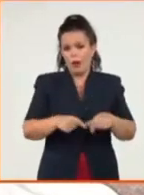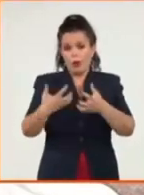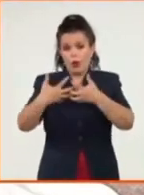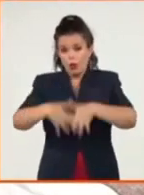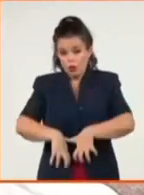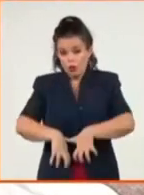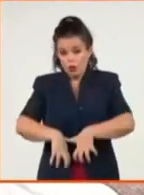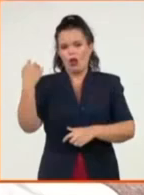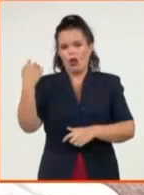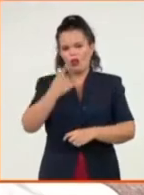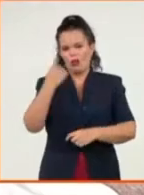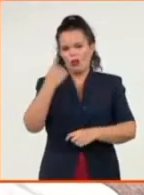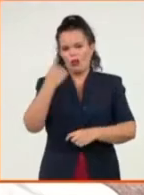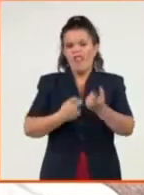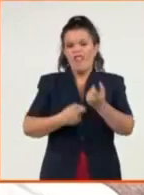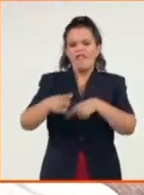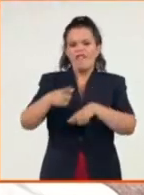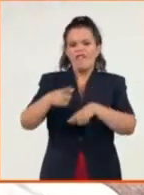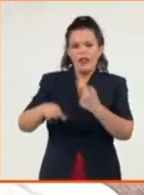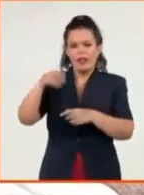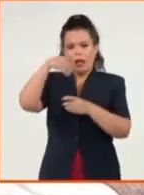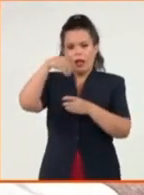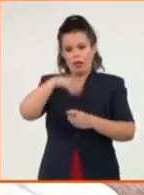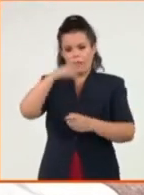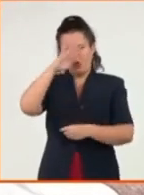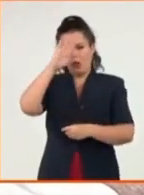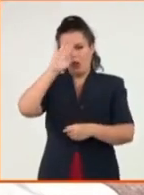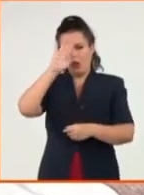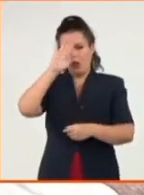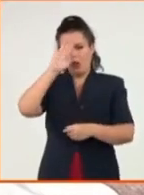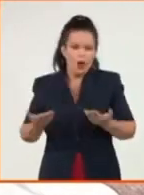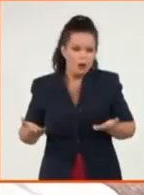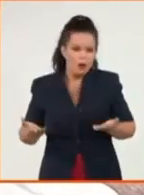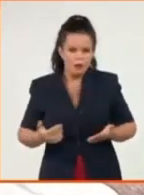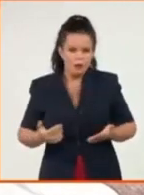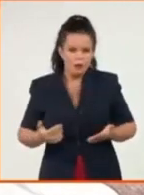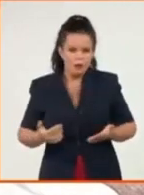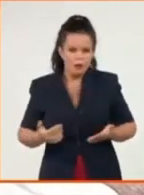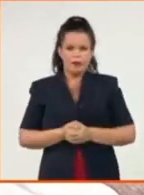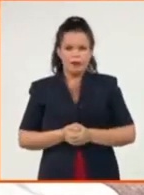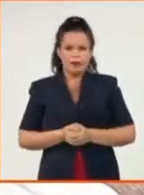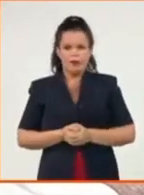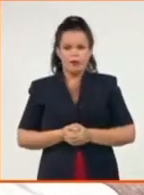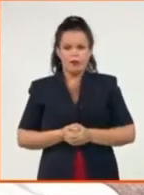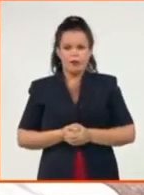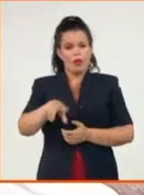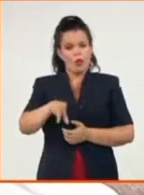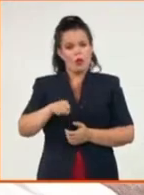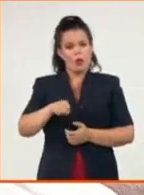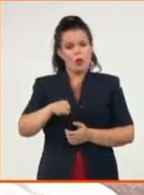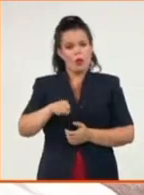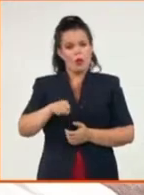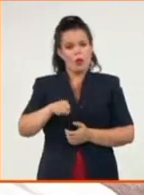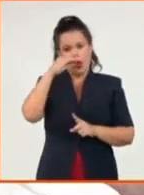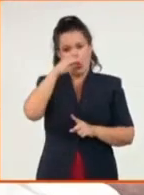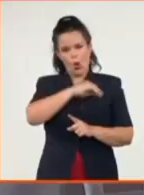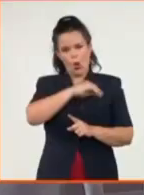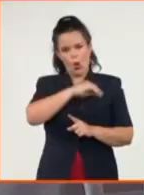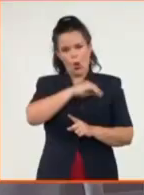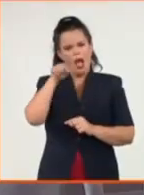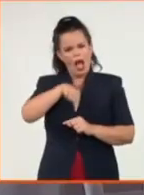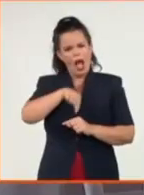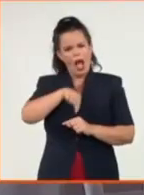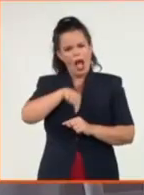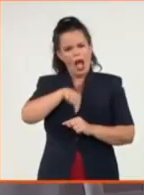país de algunos de estos de estos de este equipamiento de esta tecnología en ese camino se ha avanzado al asimismo